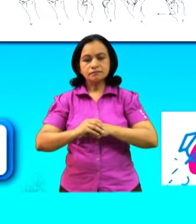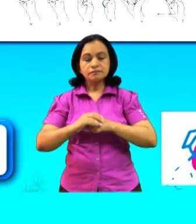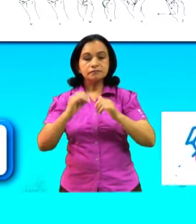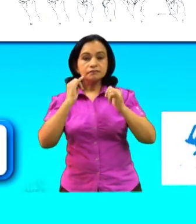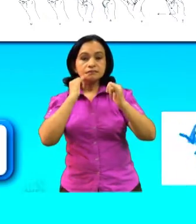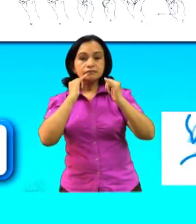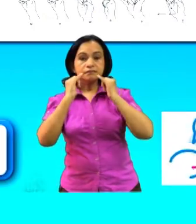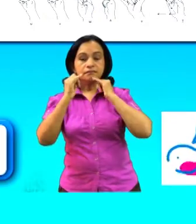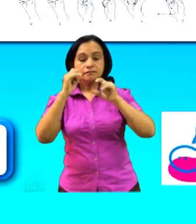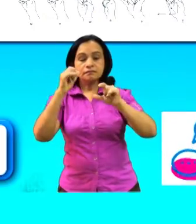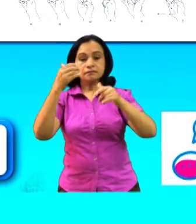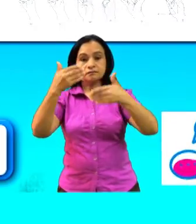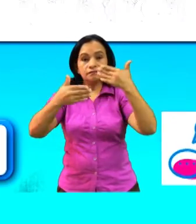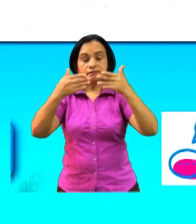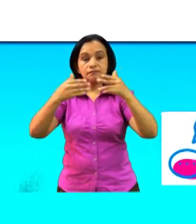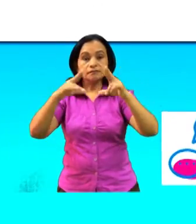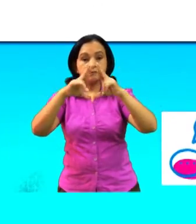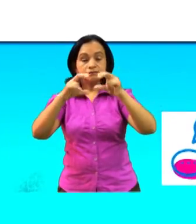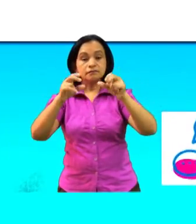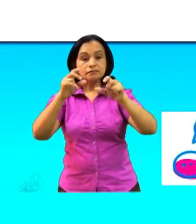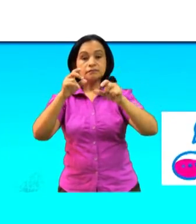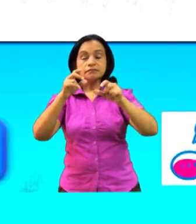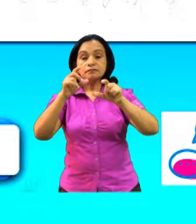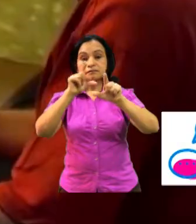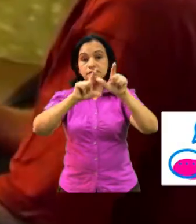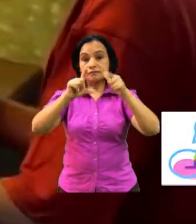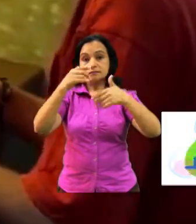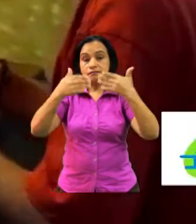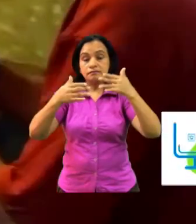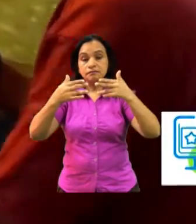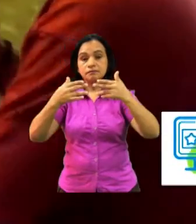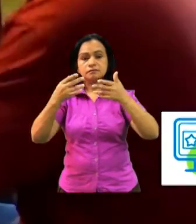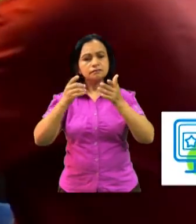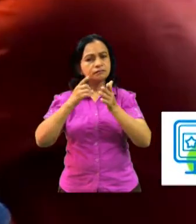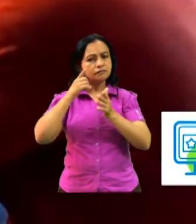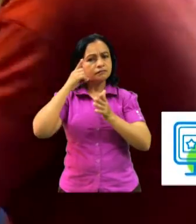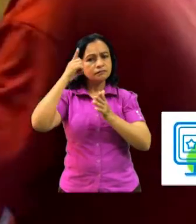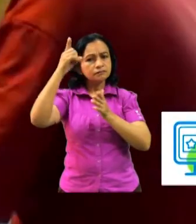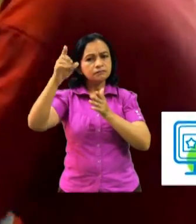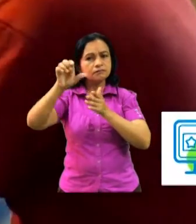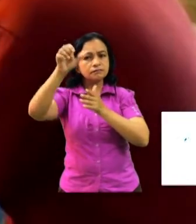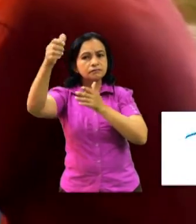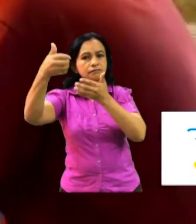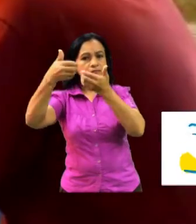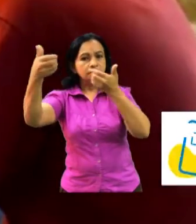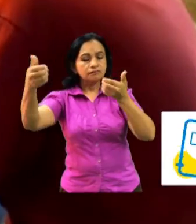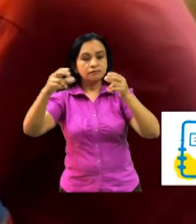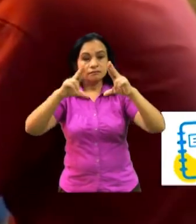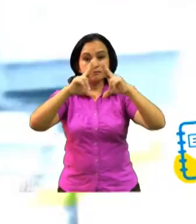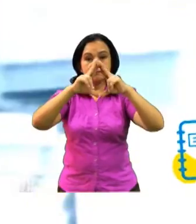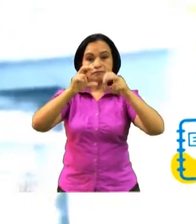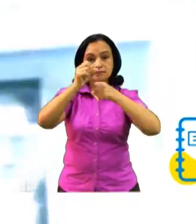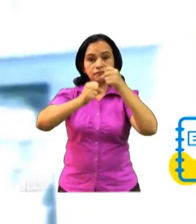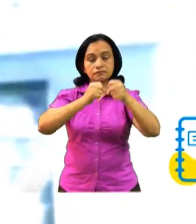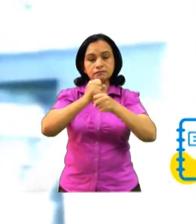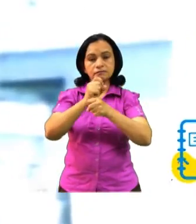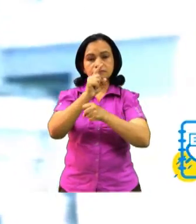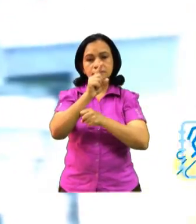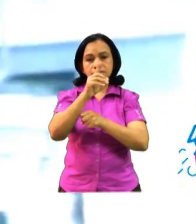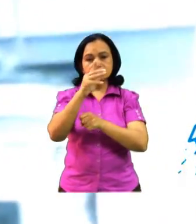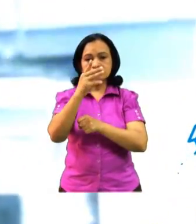Idioma de señas de Nicaragua es una lengua de señas que se desarrolló en forma aislada de otras en la Nicaragua de los años